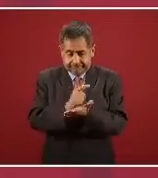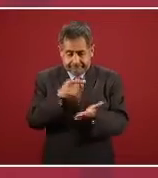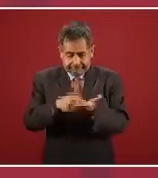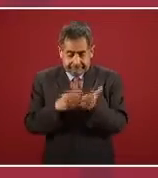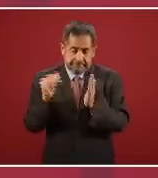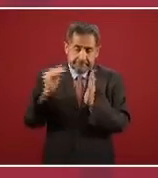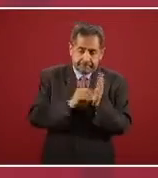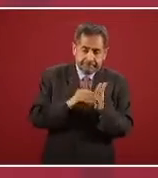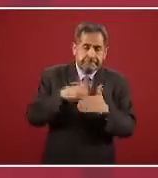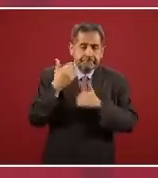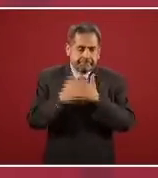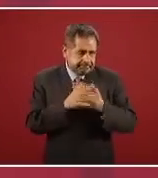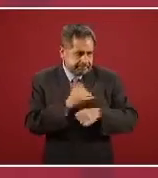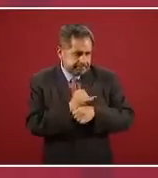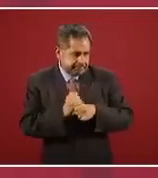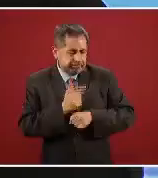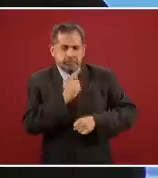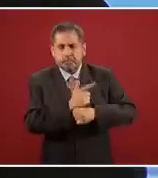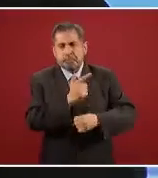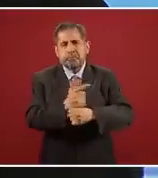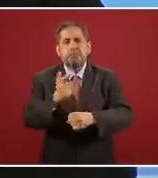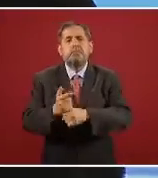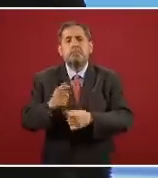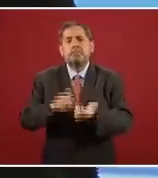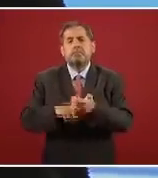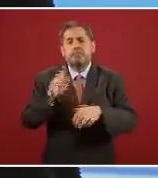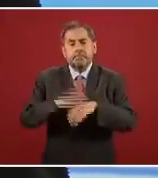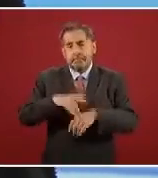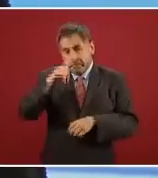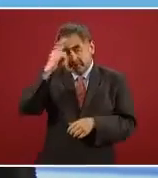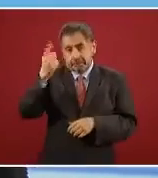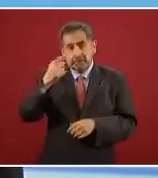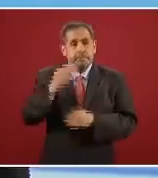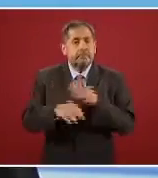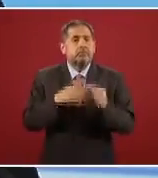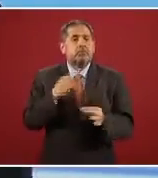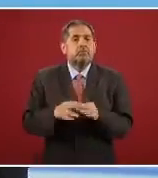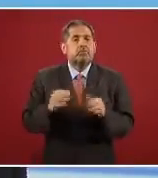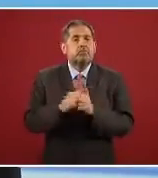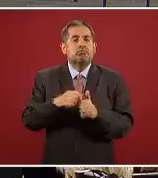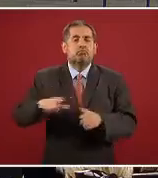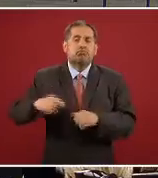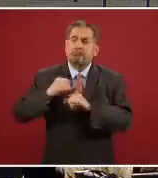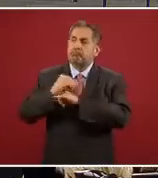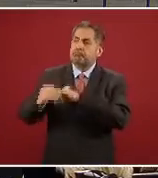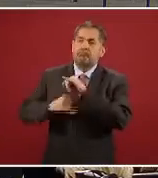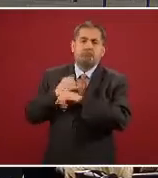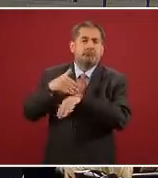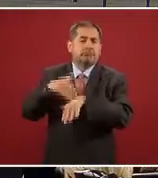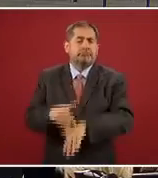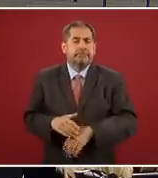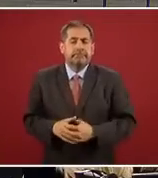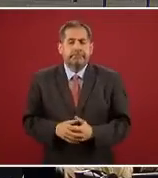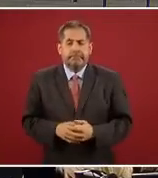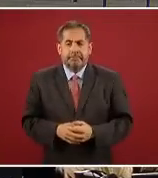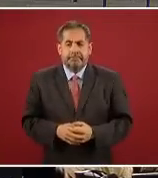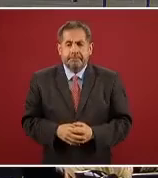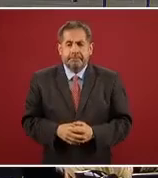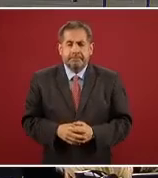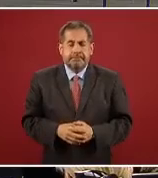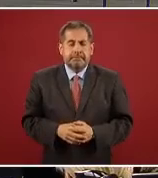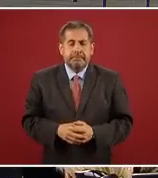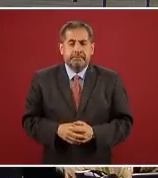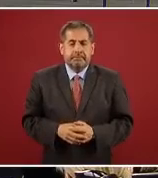esos beneficiarios finales de los actos de corrupción y cumplir evidentemente con el estándar internacional. Adelante, por